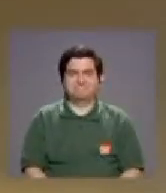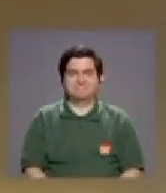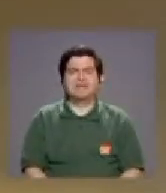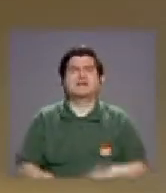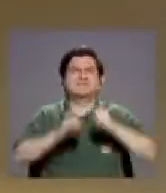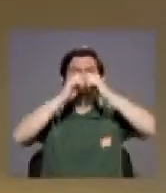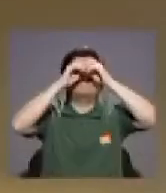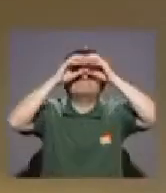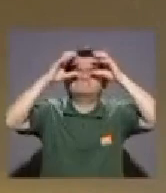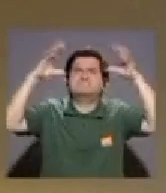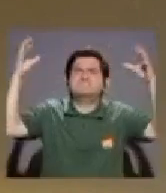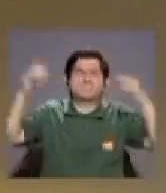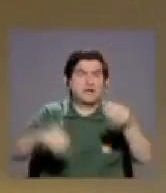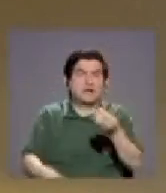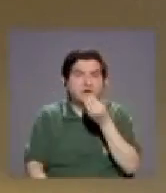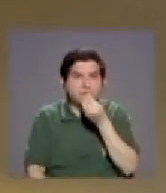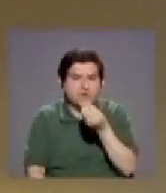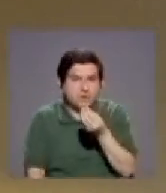Imaginemos lo que comen.